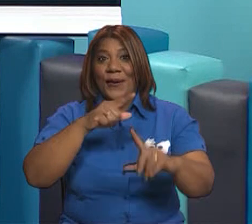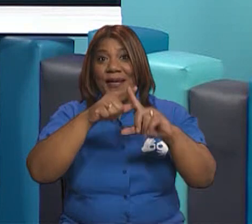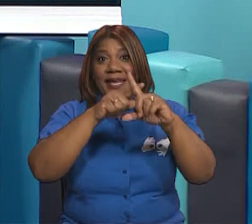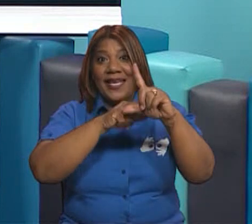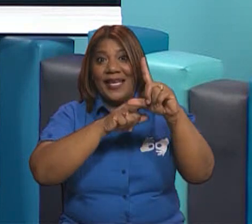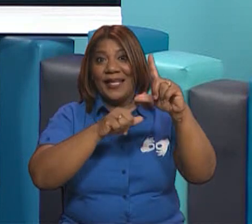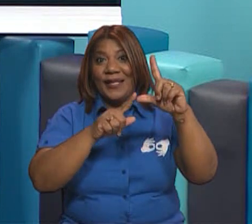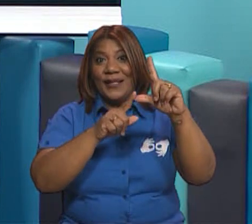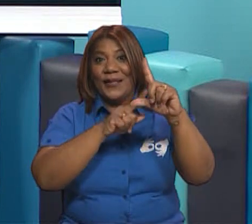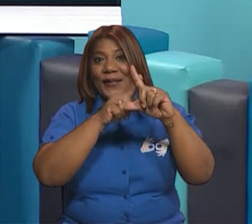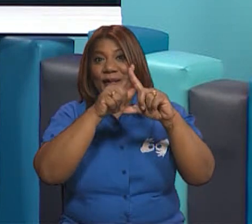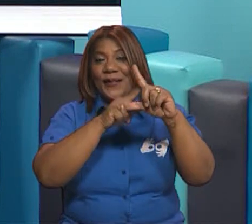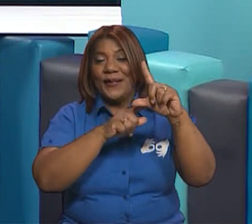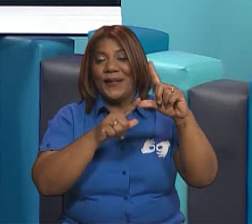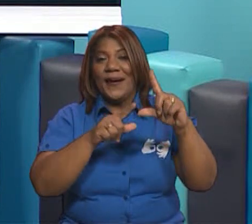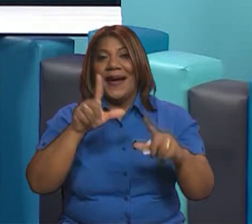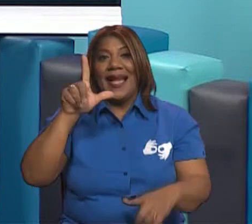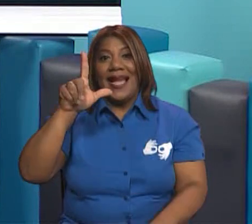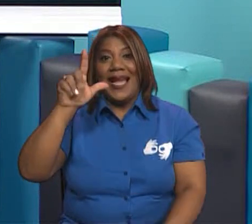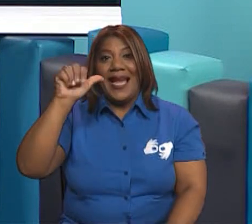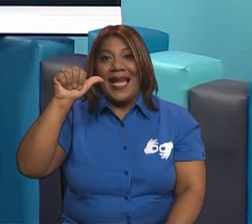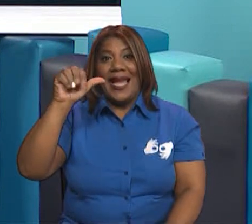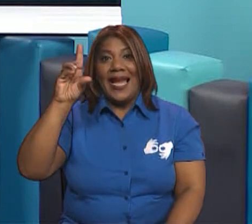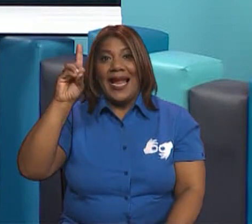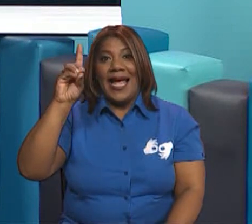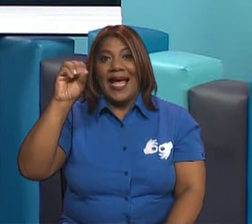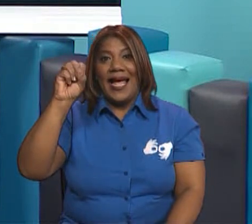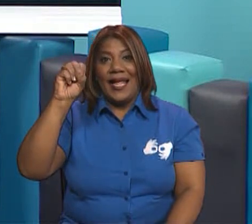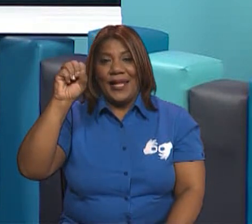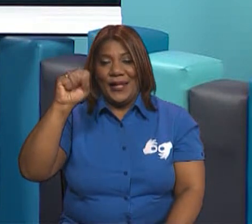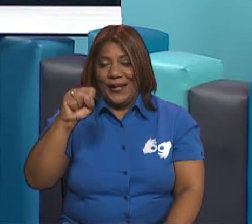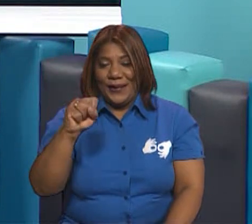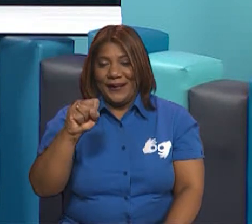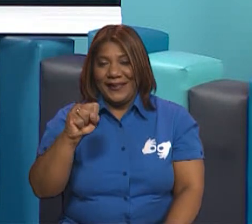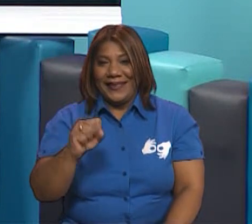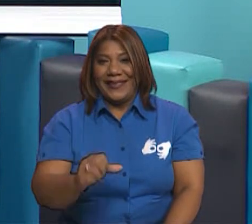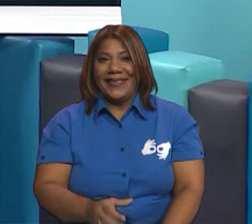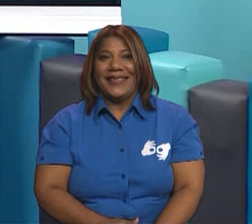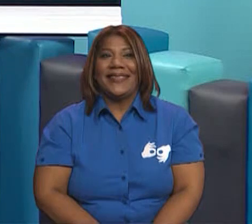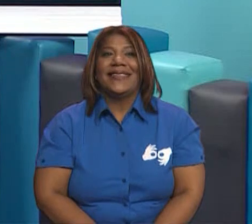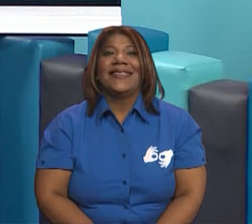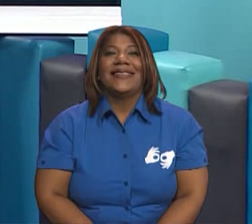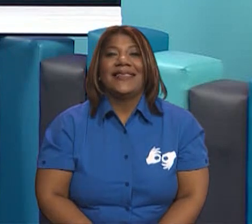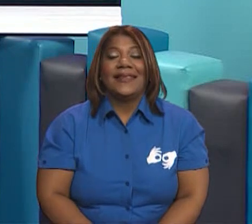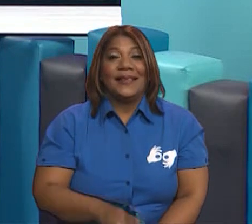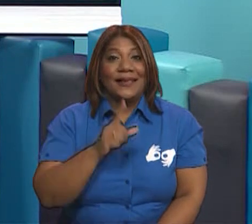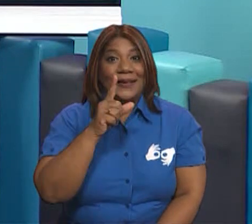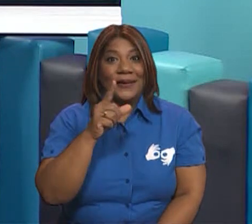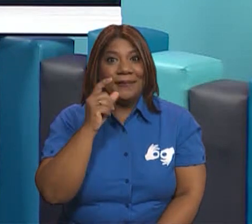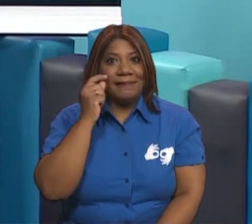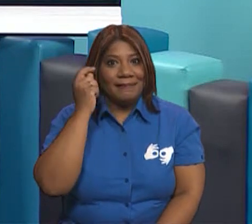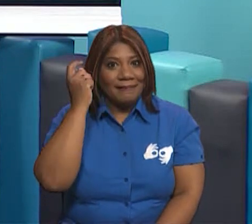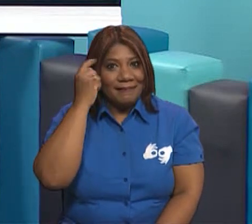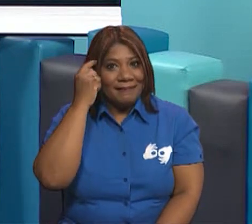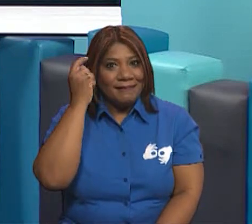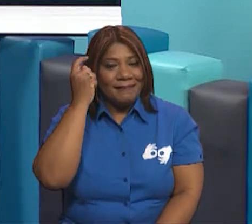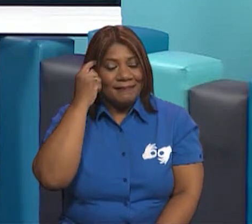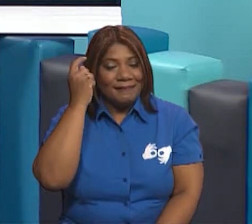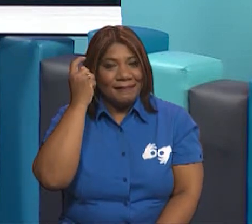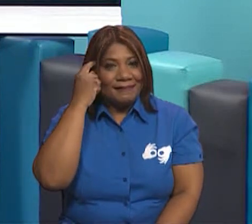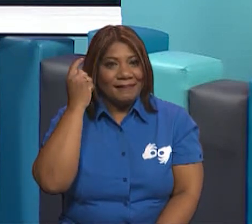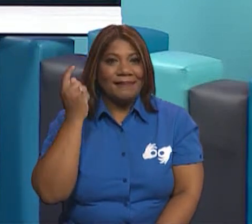conceptos: lados, vértices y ángulos. Ténganlos muy presentes para nuestra